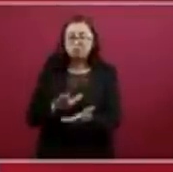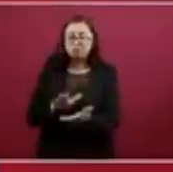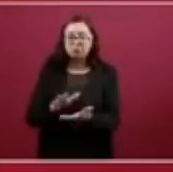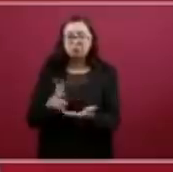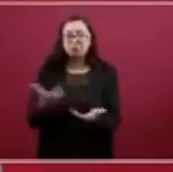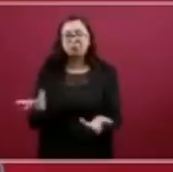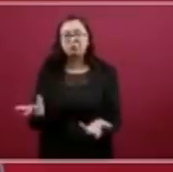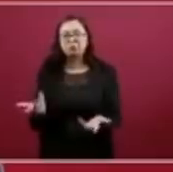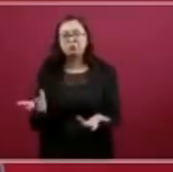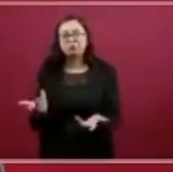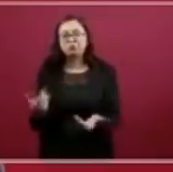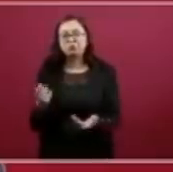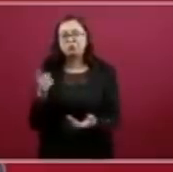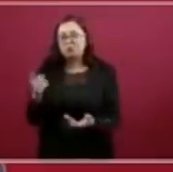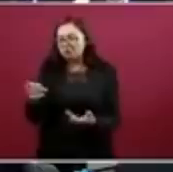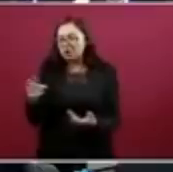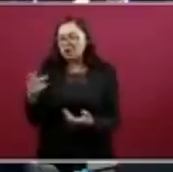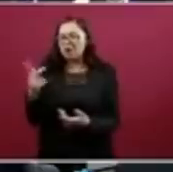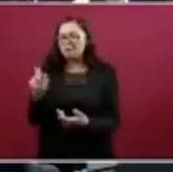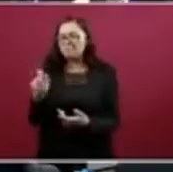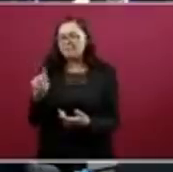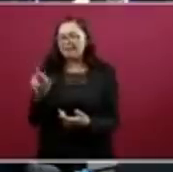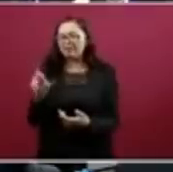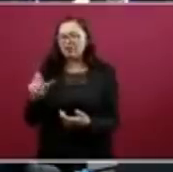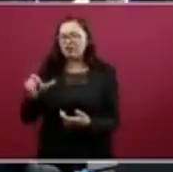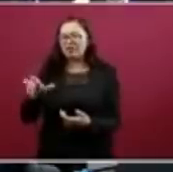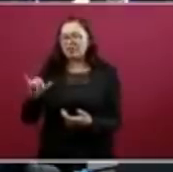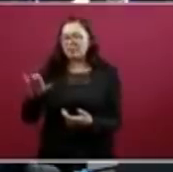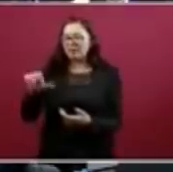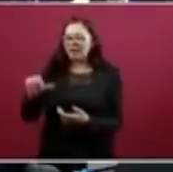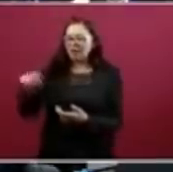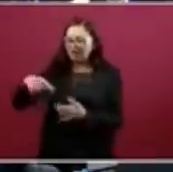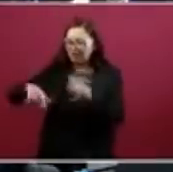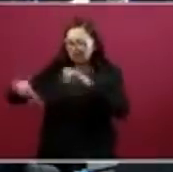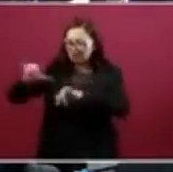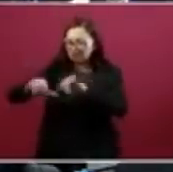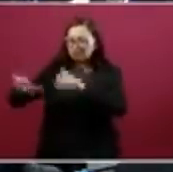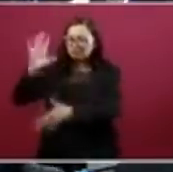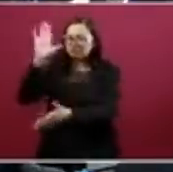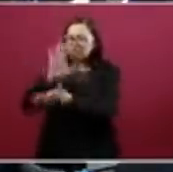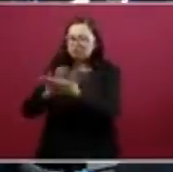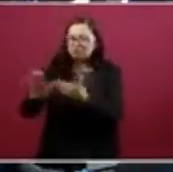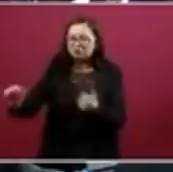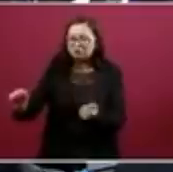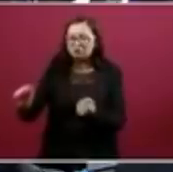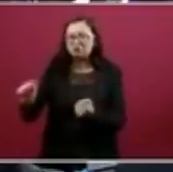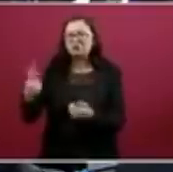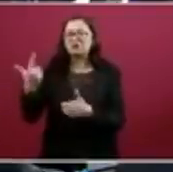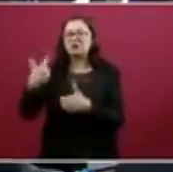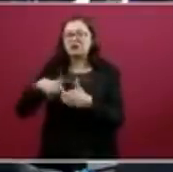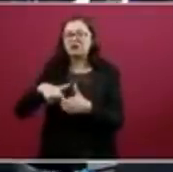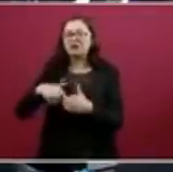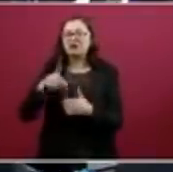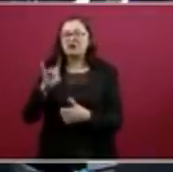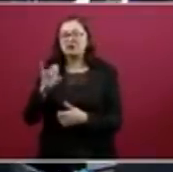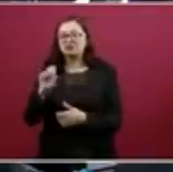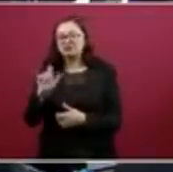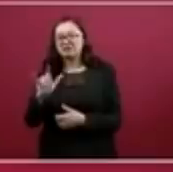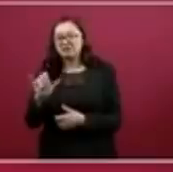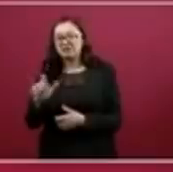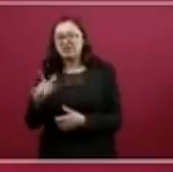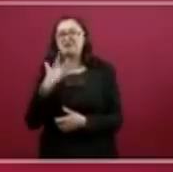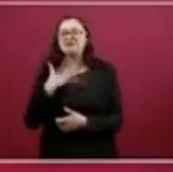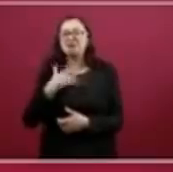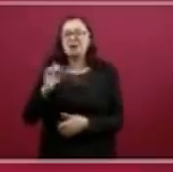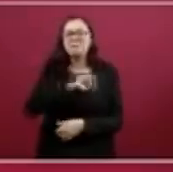desapareció prácticamente la petroquímica, ¿sí? Aumentaron los precios de las gasolinas, del diésel,